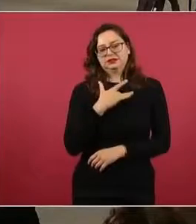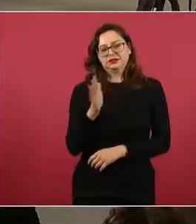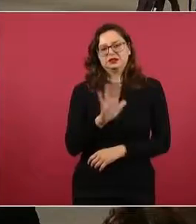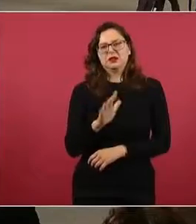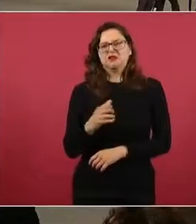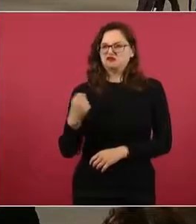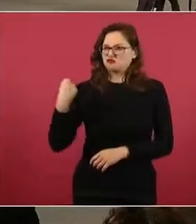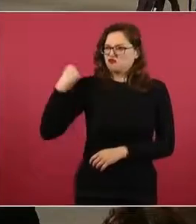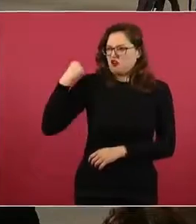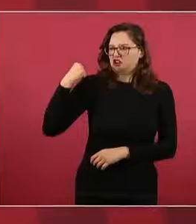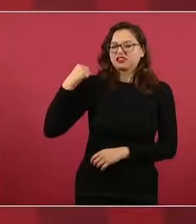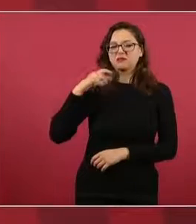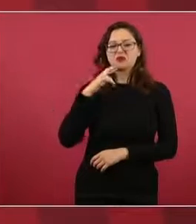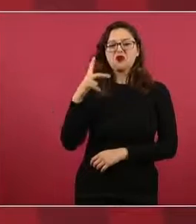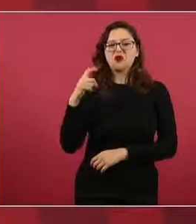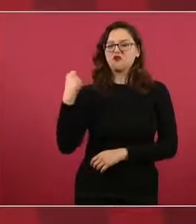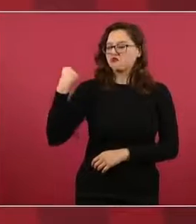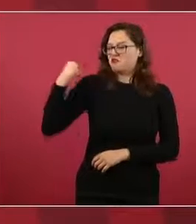Fortachón, sí.